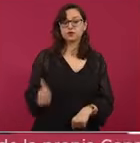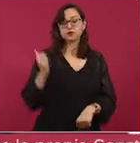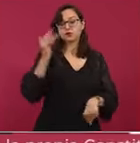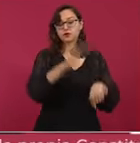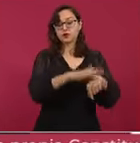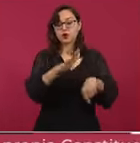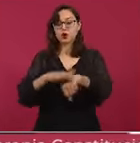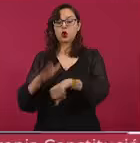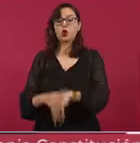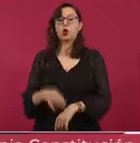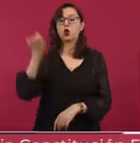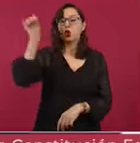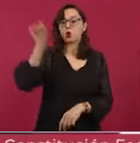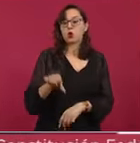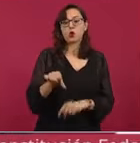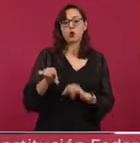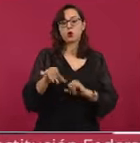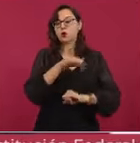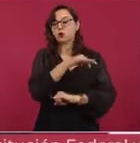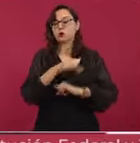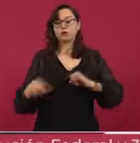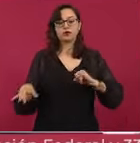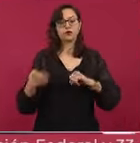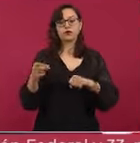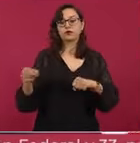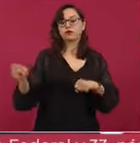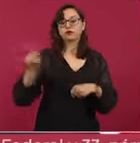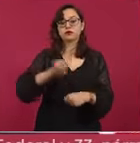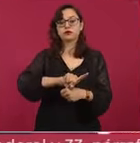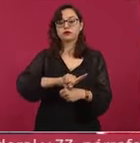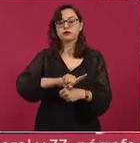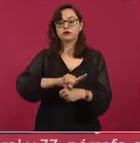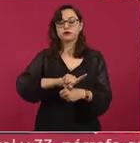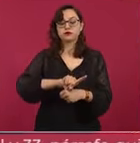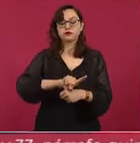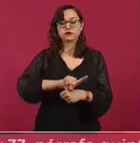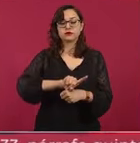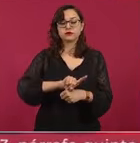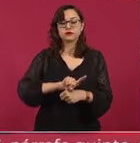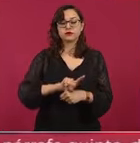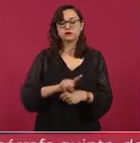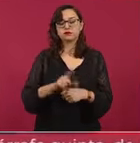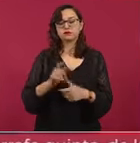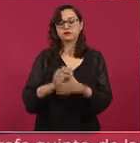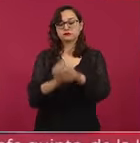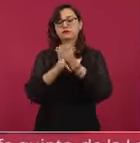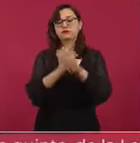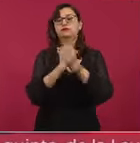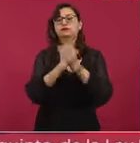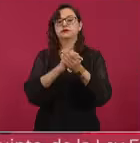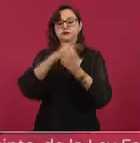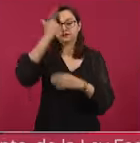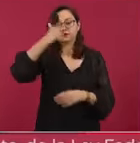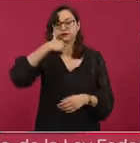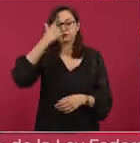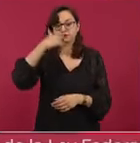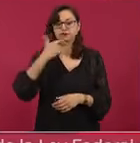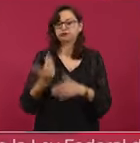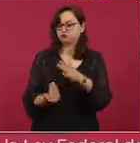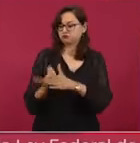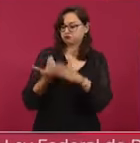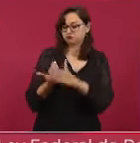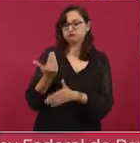Hoy es el último día, pero como es hasta la tarde-noche, todavía en la mañana se puede